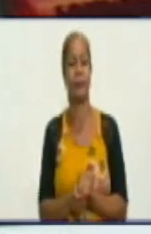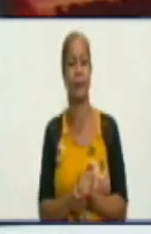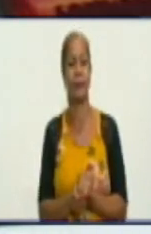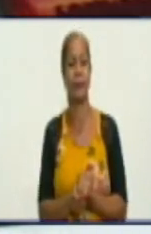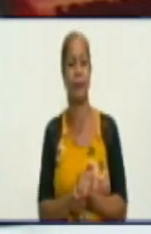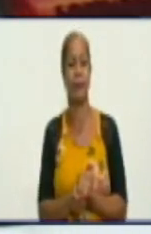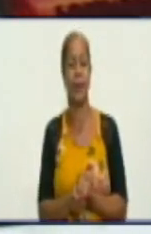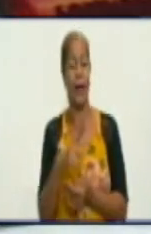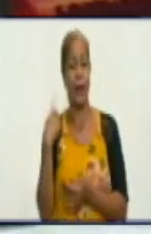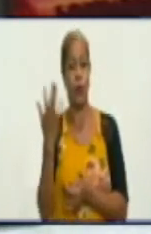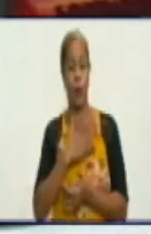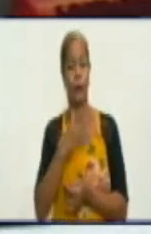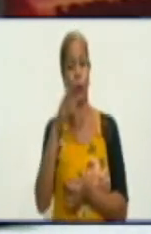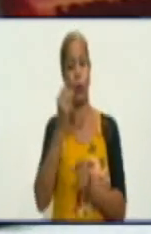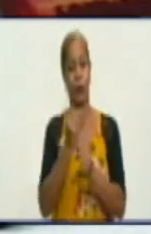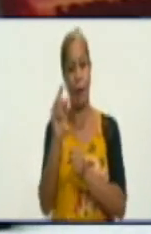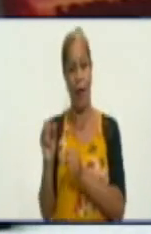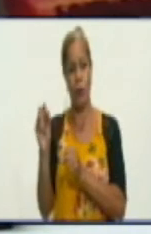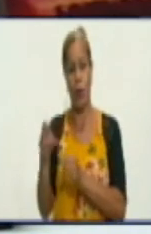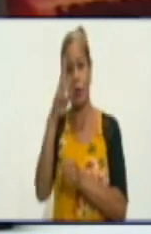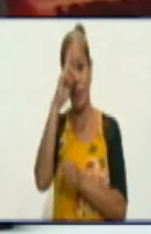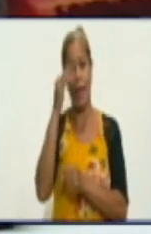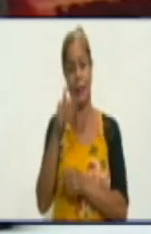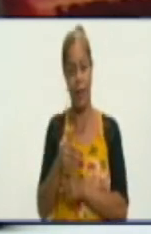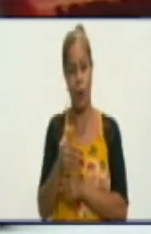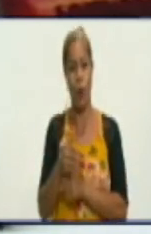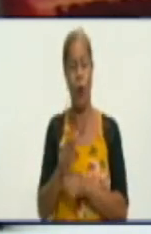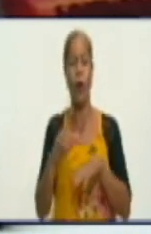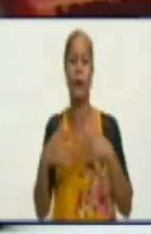salud que han dignificado, pues una vez más,